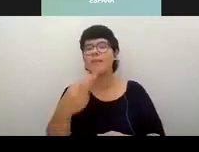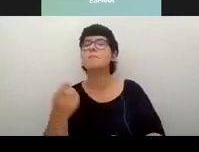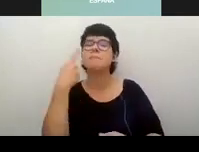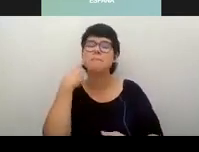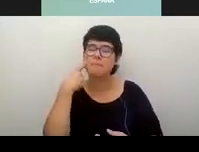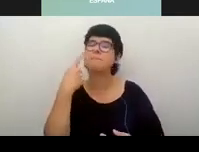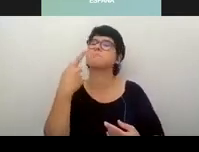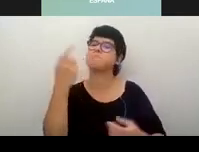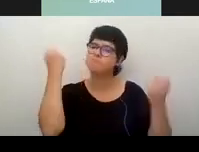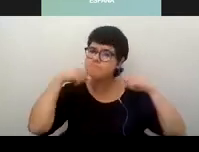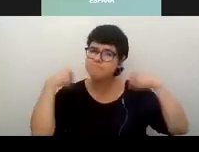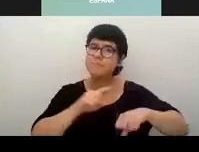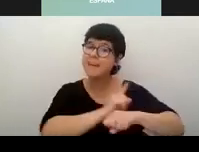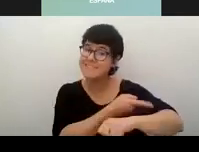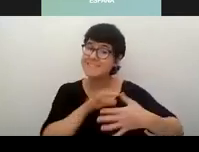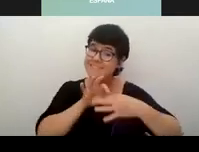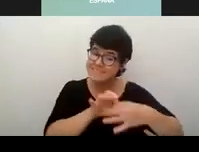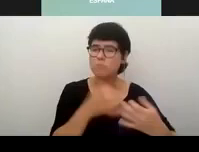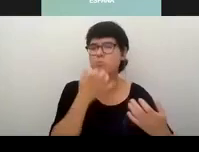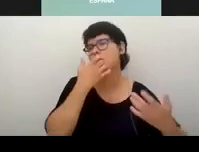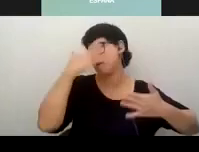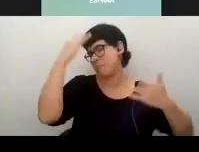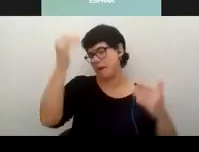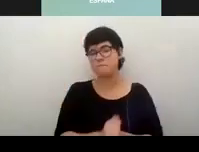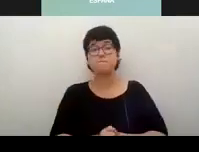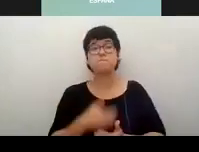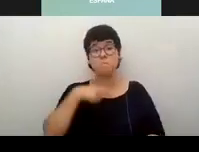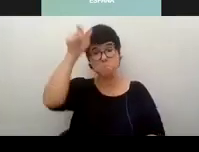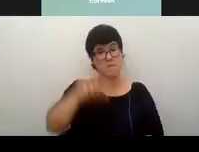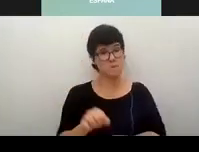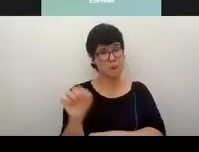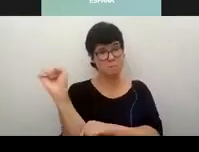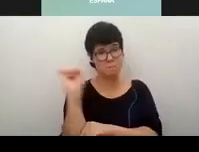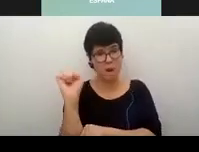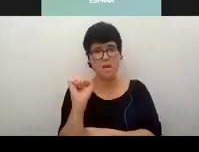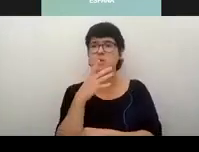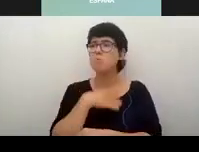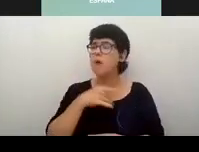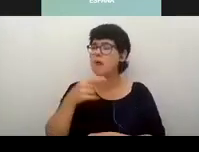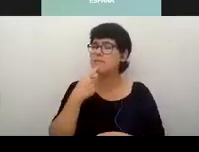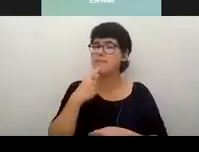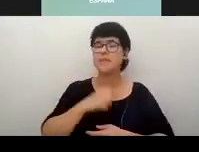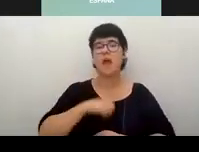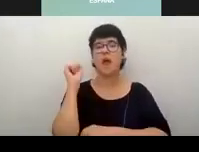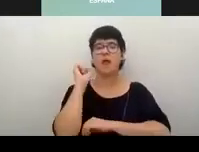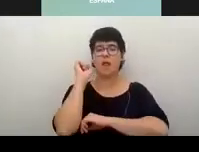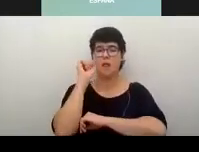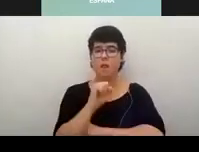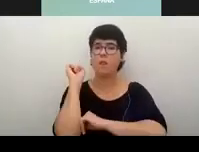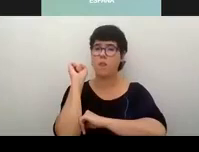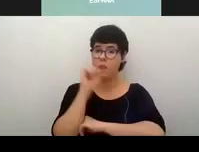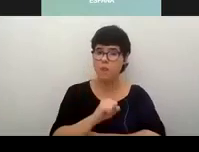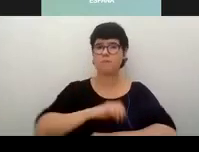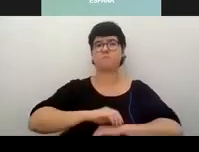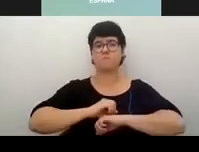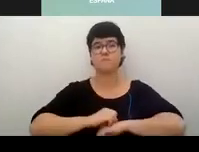mejor para un paciente con Parkinson, por poner un ejemplo, pues a lo mejor le podemos decir, haz abdominales porque vamos a hacer aumentar este tipo de